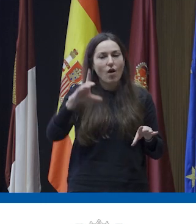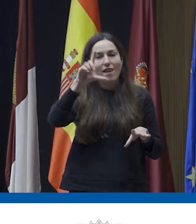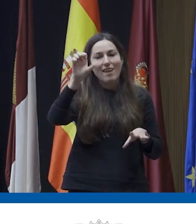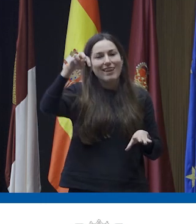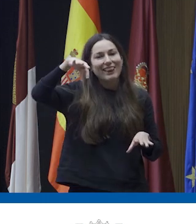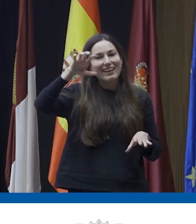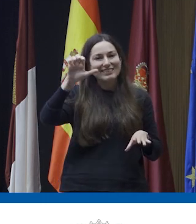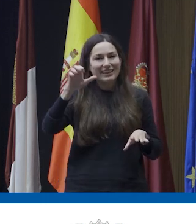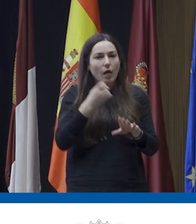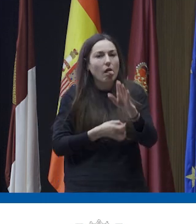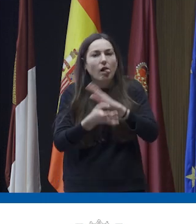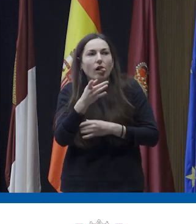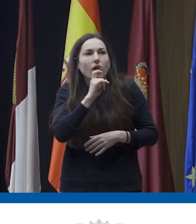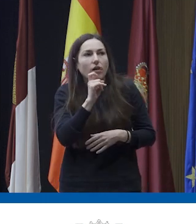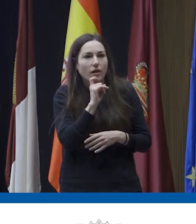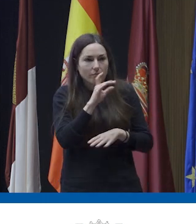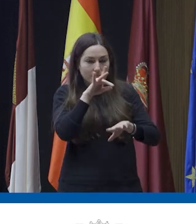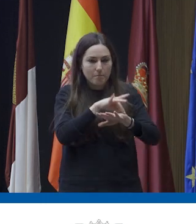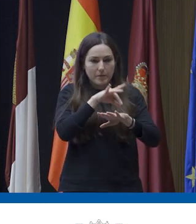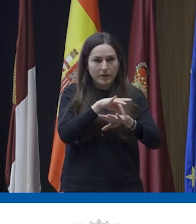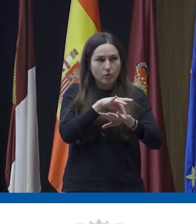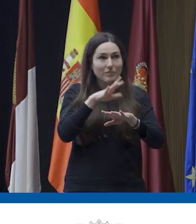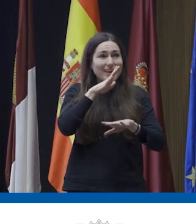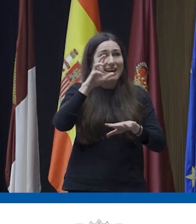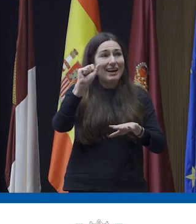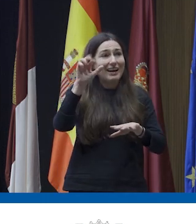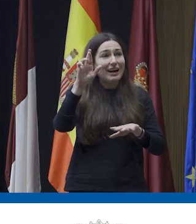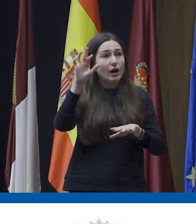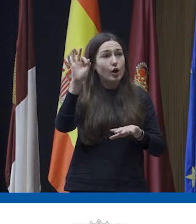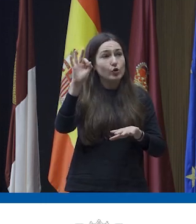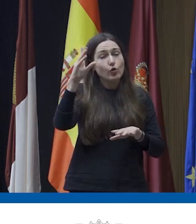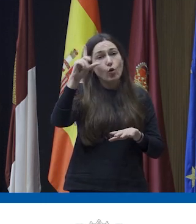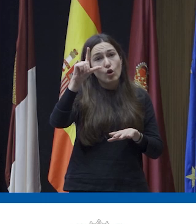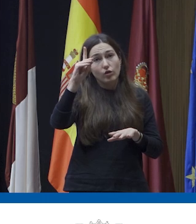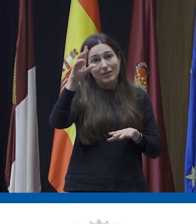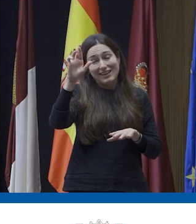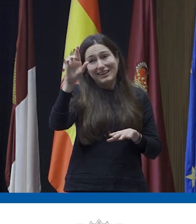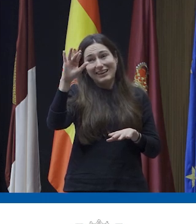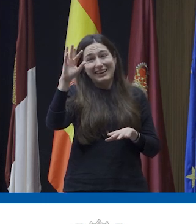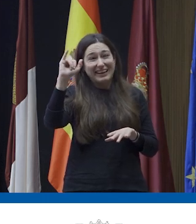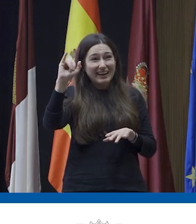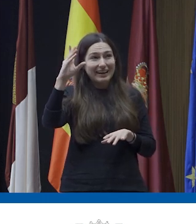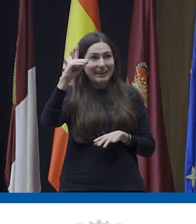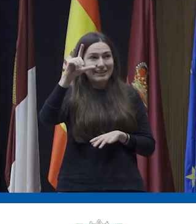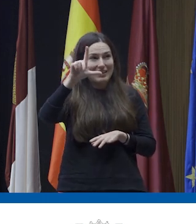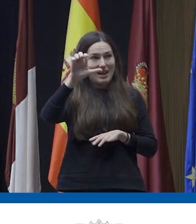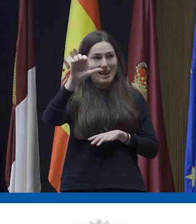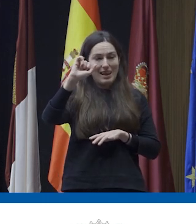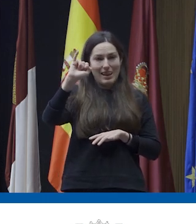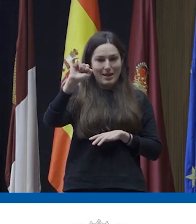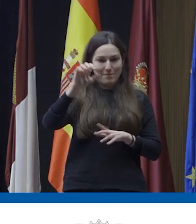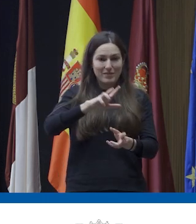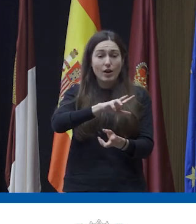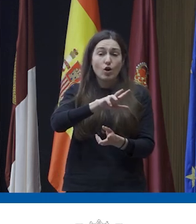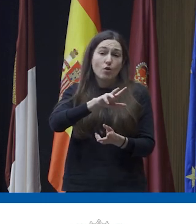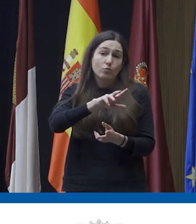tenemos al médico británico Harold Ridley, que después de la Segunda Guerra Mundial, en el 49, pues observa que pacientes